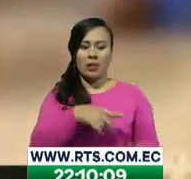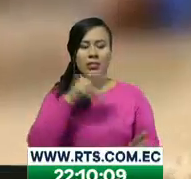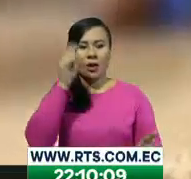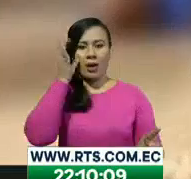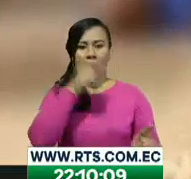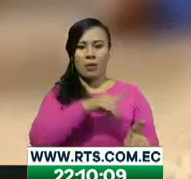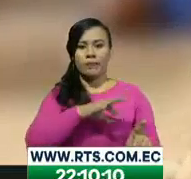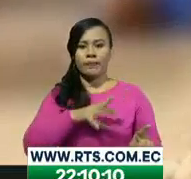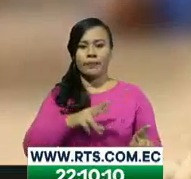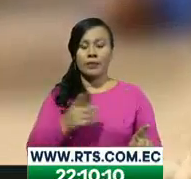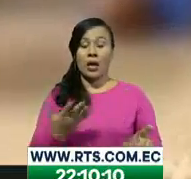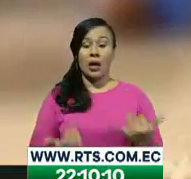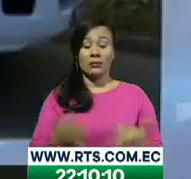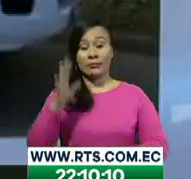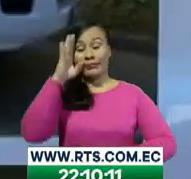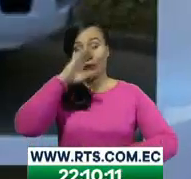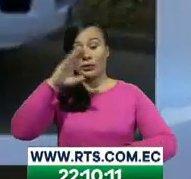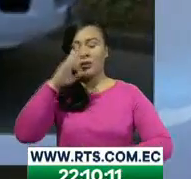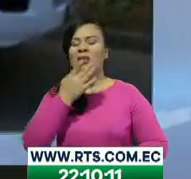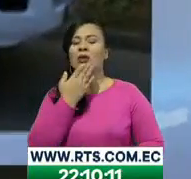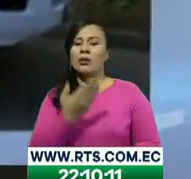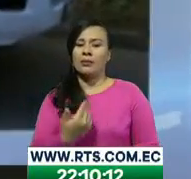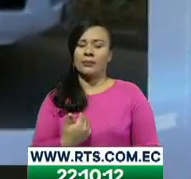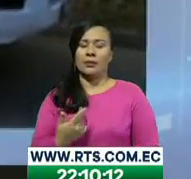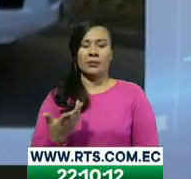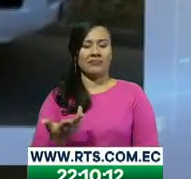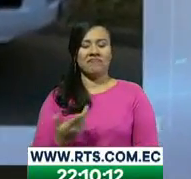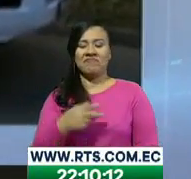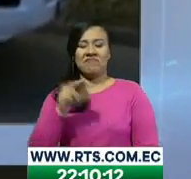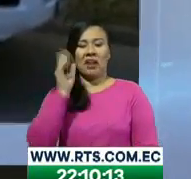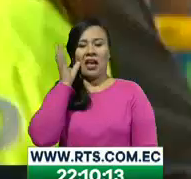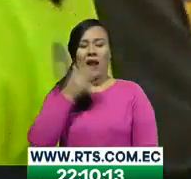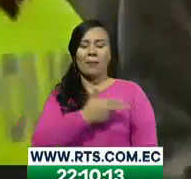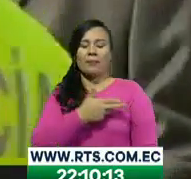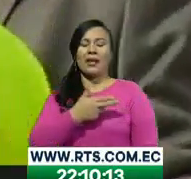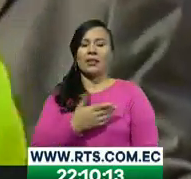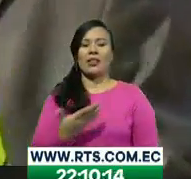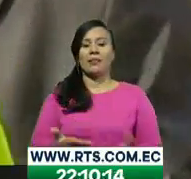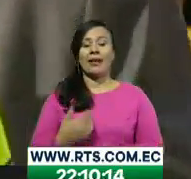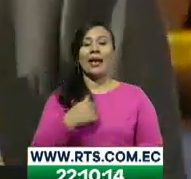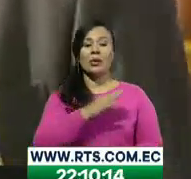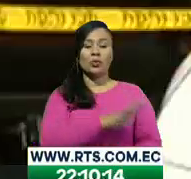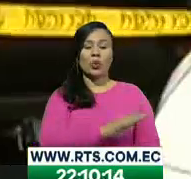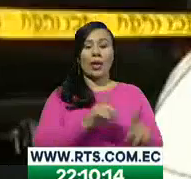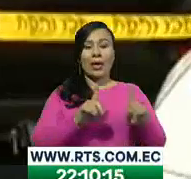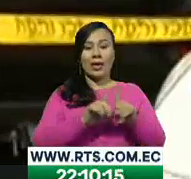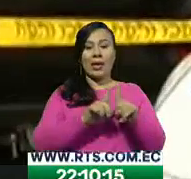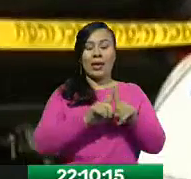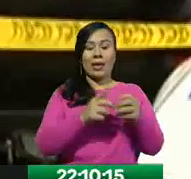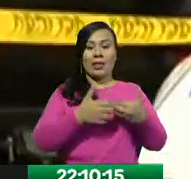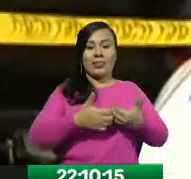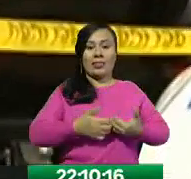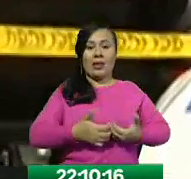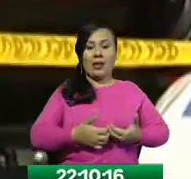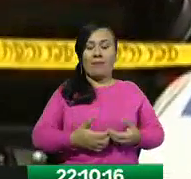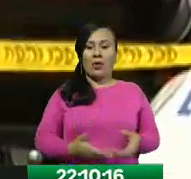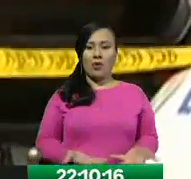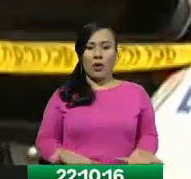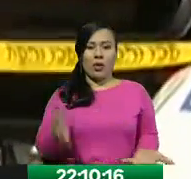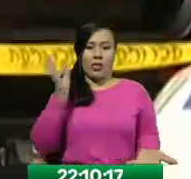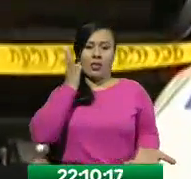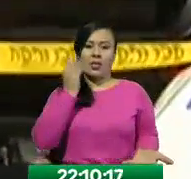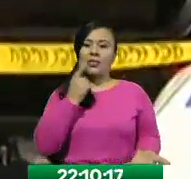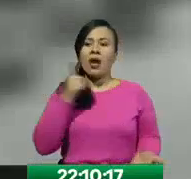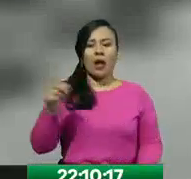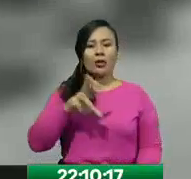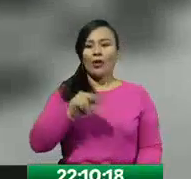Se investiga el móvil del crimen. Inclusive, por versión de la novia con quien estaba el hoyo occiso, dio la versión de que no se